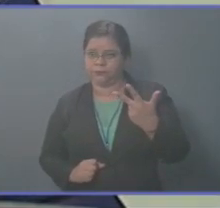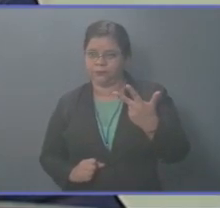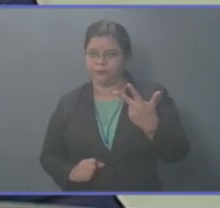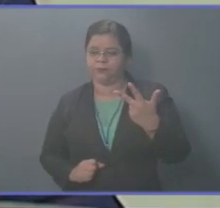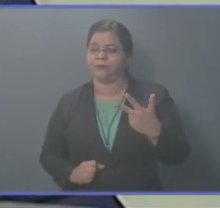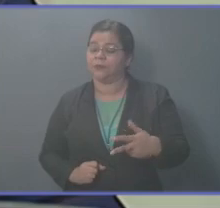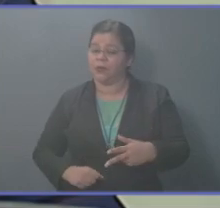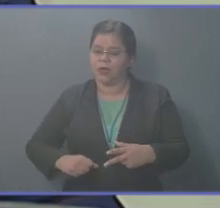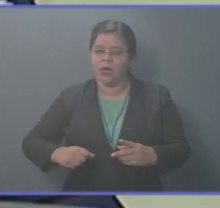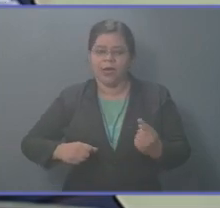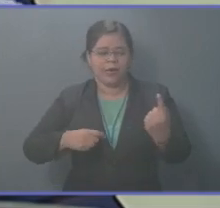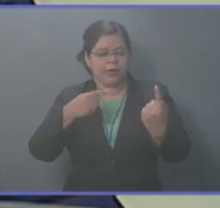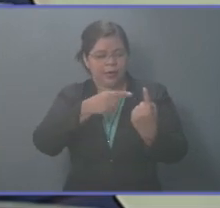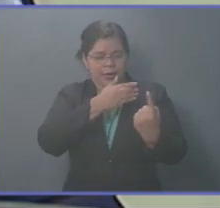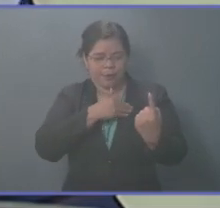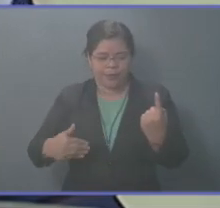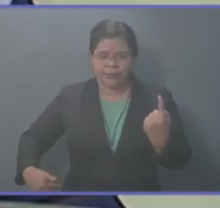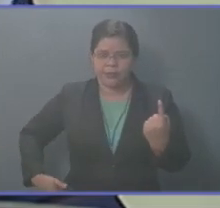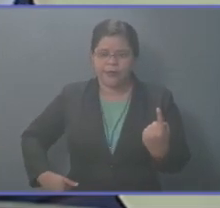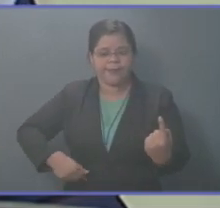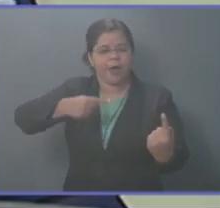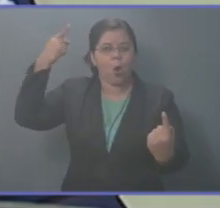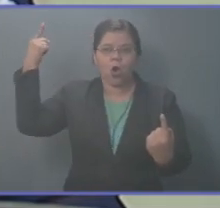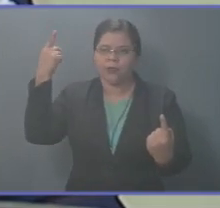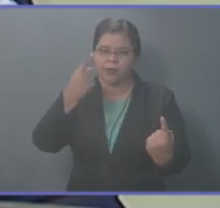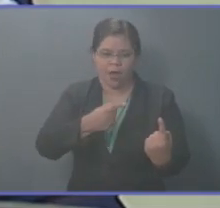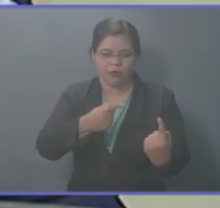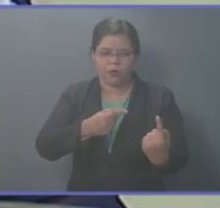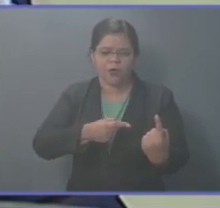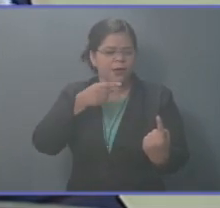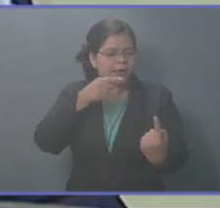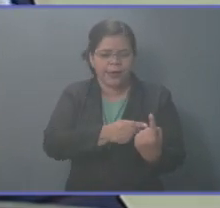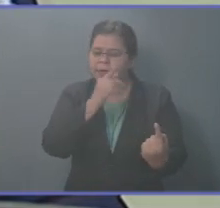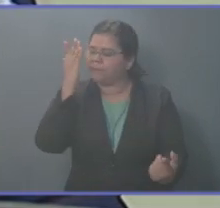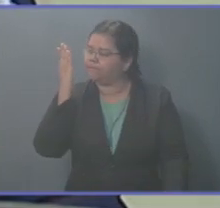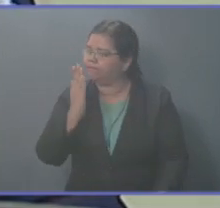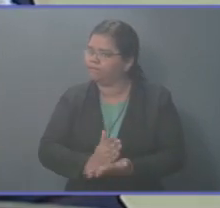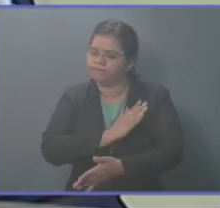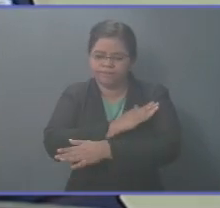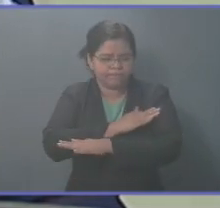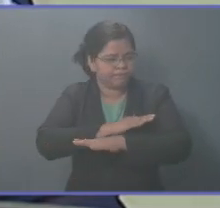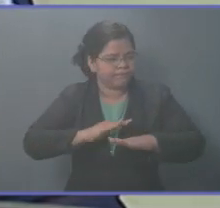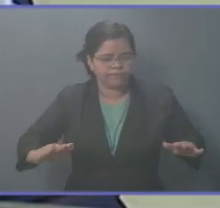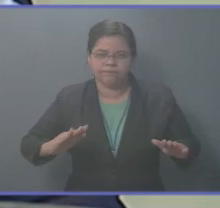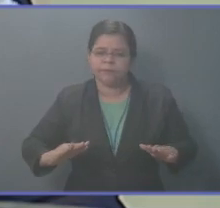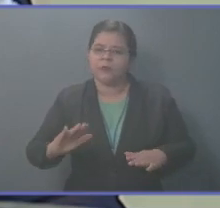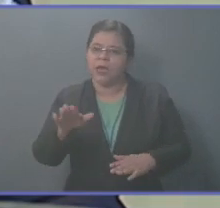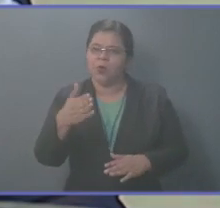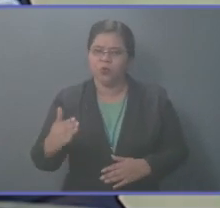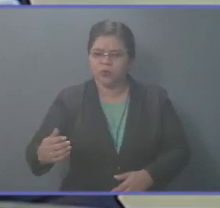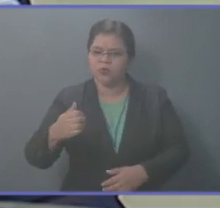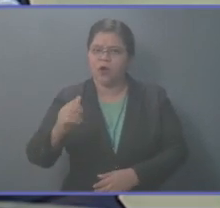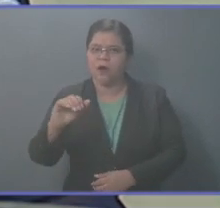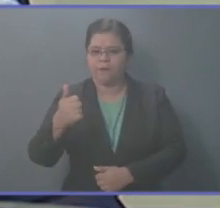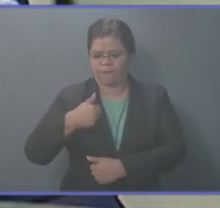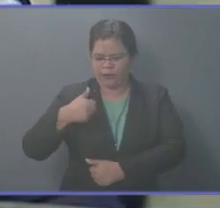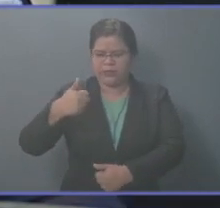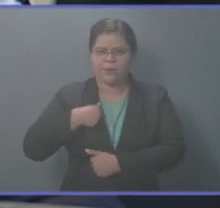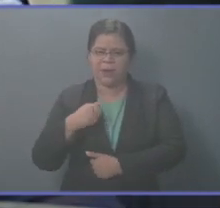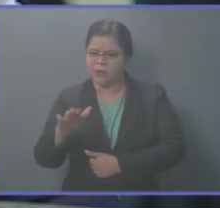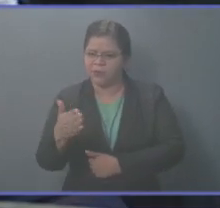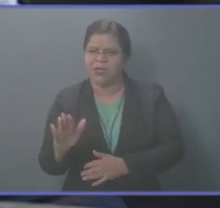ordenar al presidente de la República que se abstenga de hacer uso de la fuerza